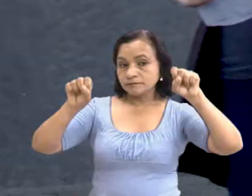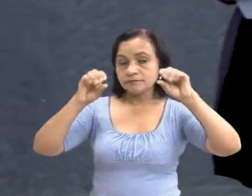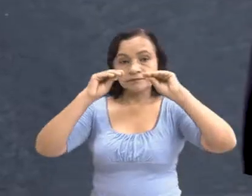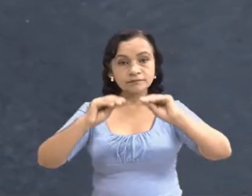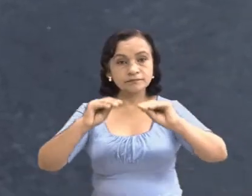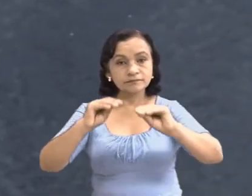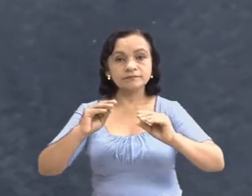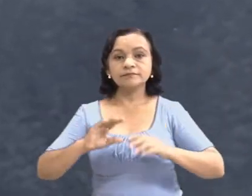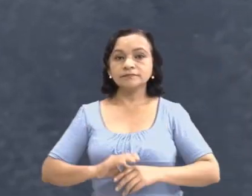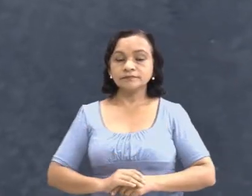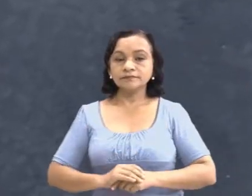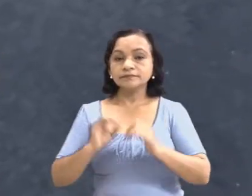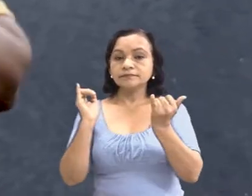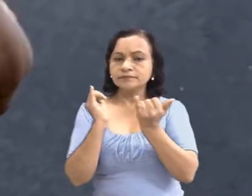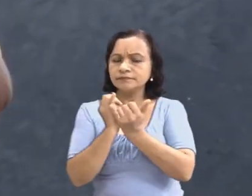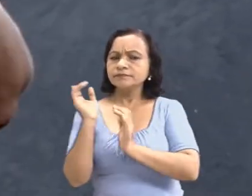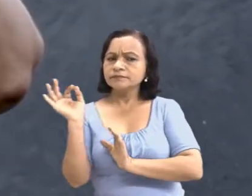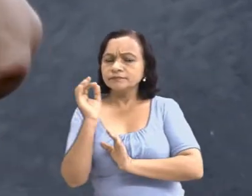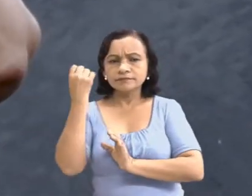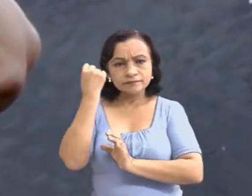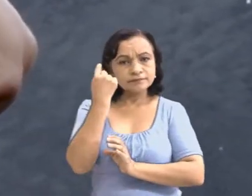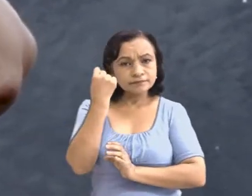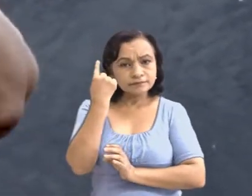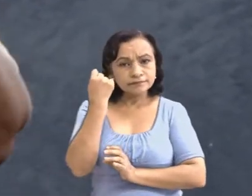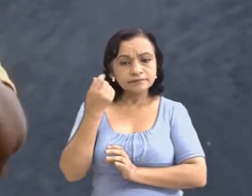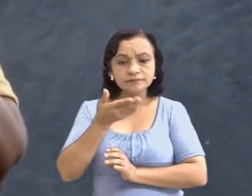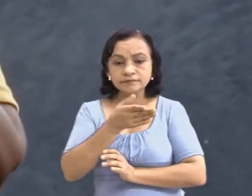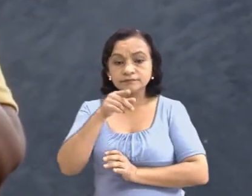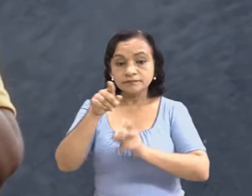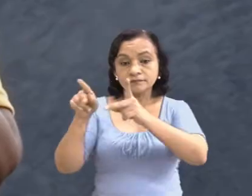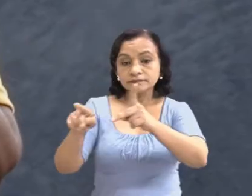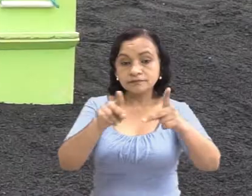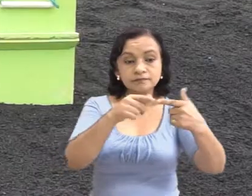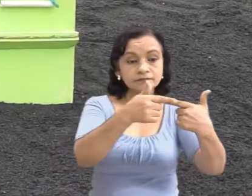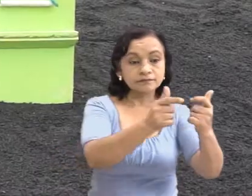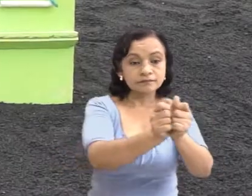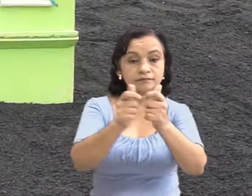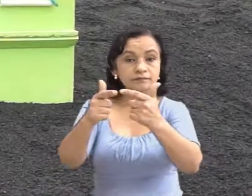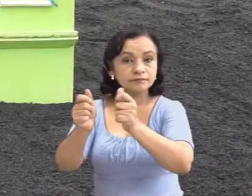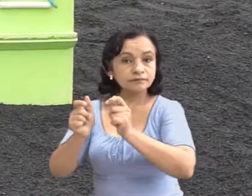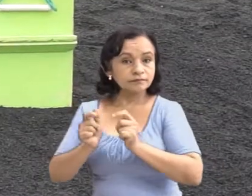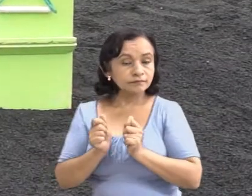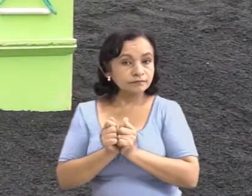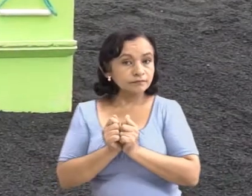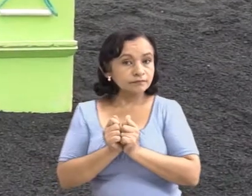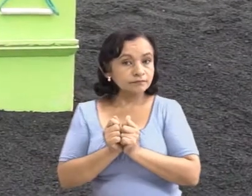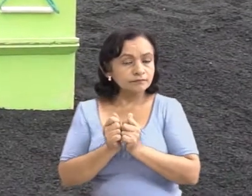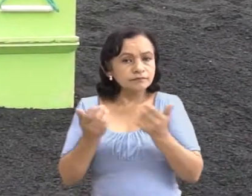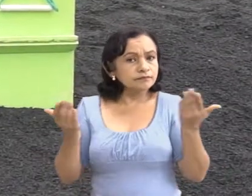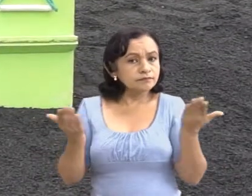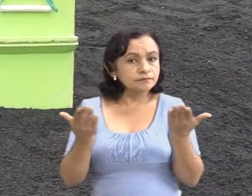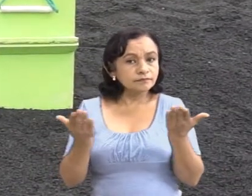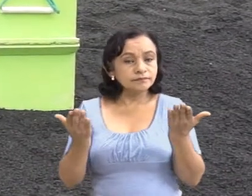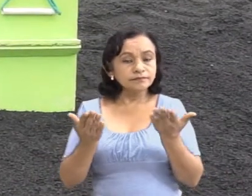capacitación, pero que he entendido de la manera de que ellos están organizados, desde la manera de